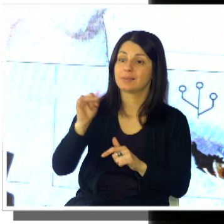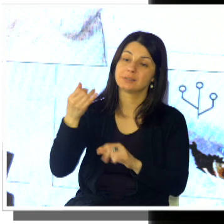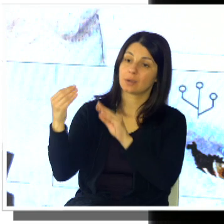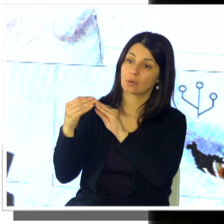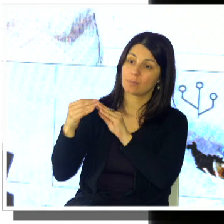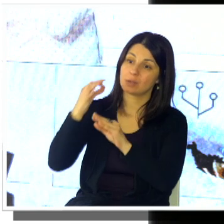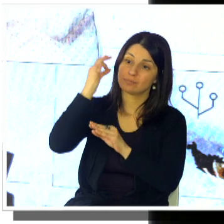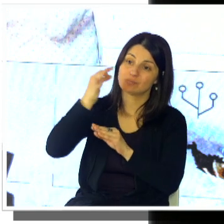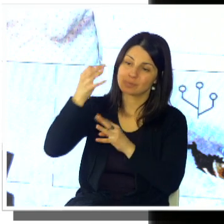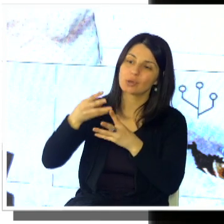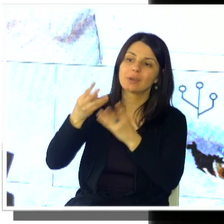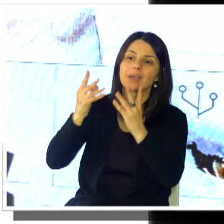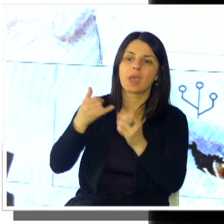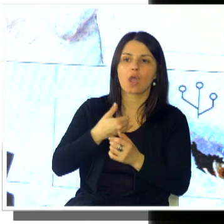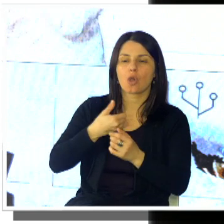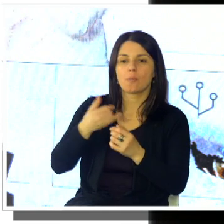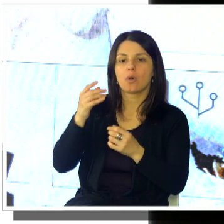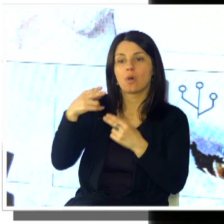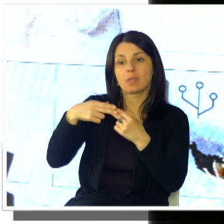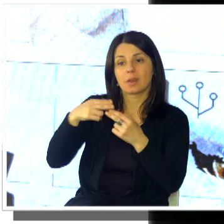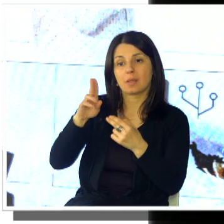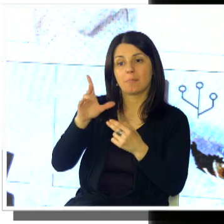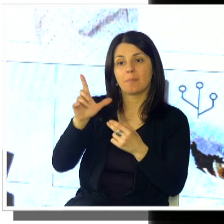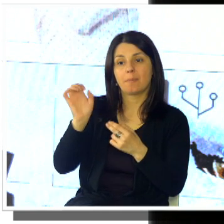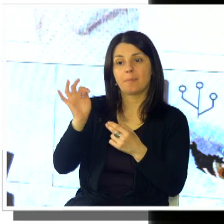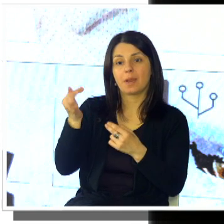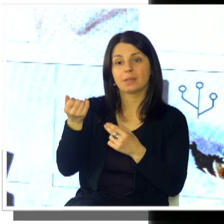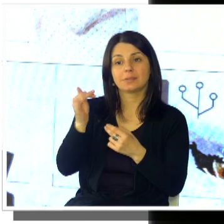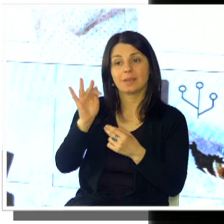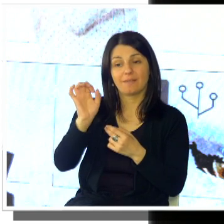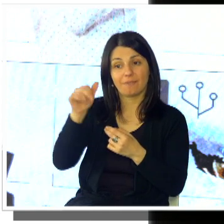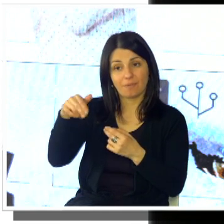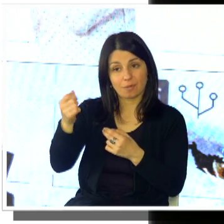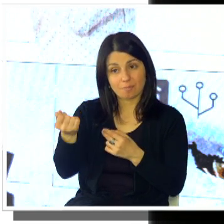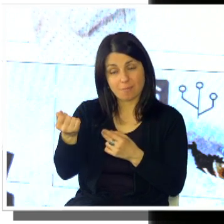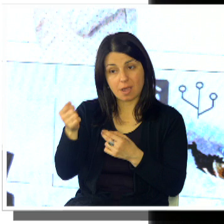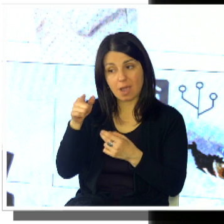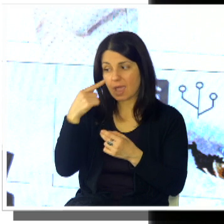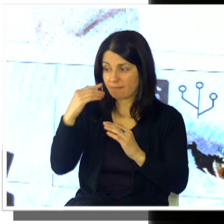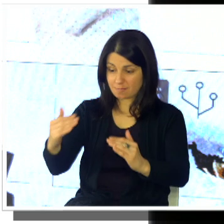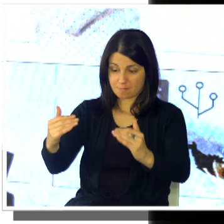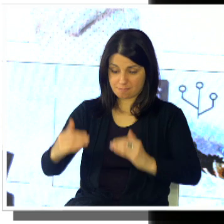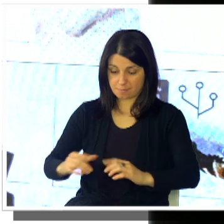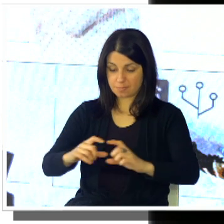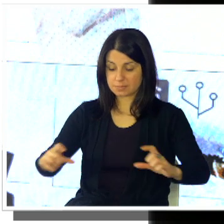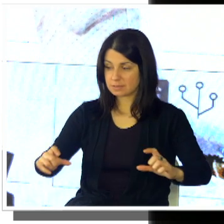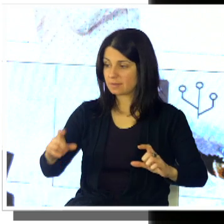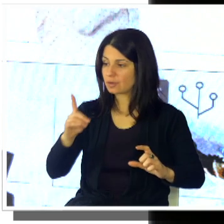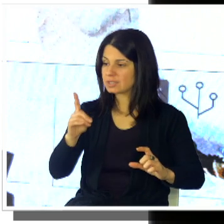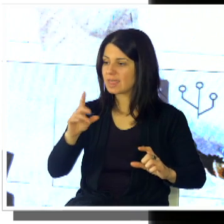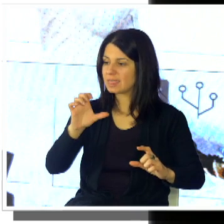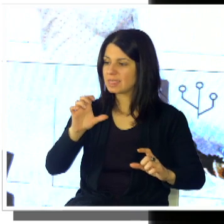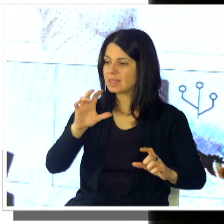comentó a grandes rasgos cómo es la plataforma. Ahí nos vamos a centrar en lo que está más abajo del todo, donde dice Devices, que